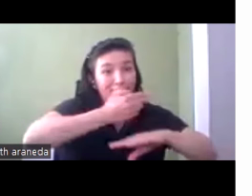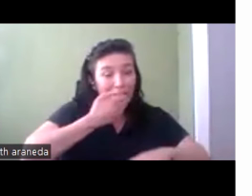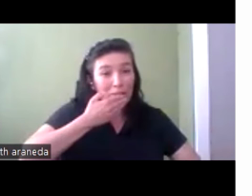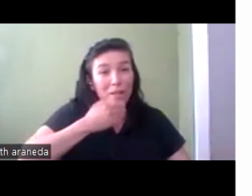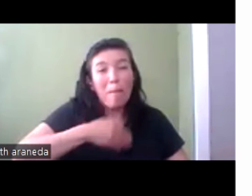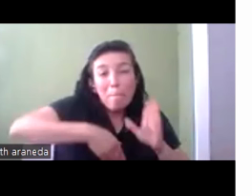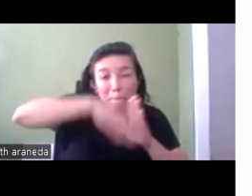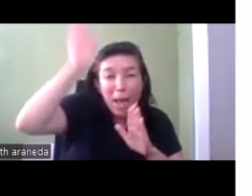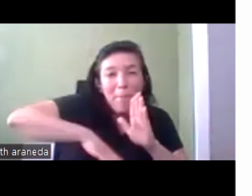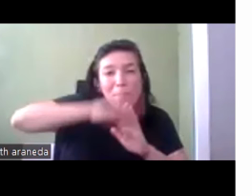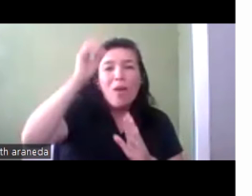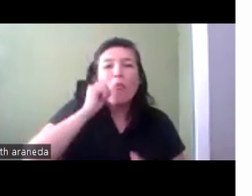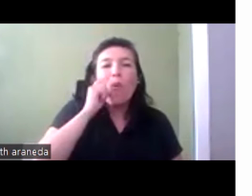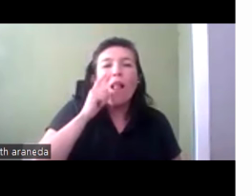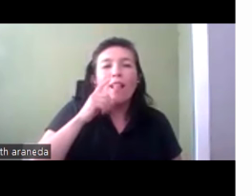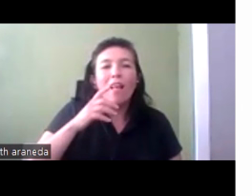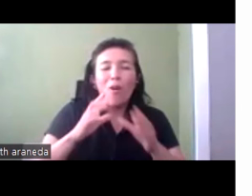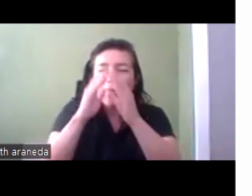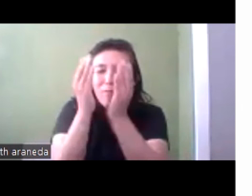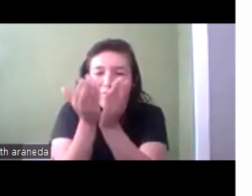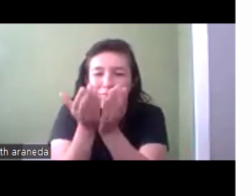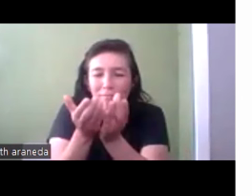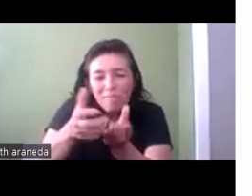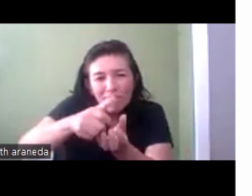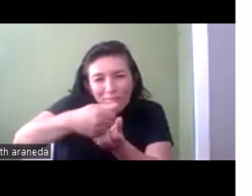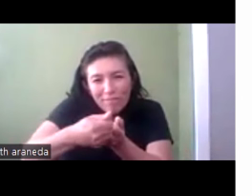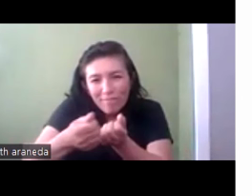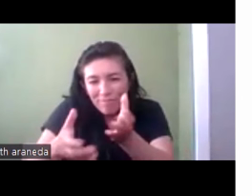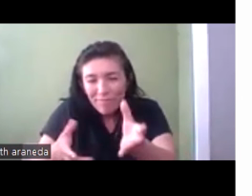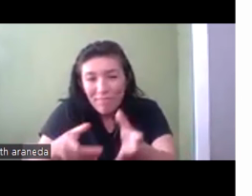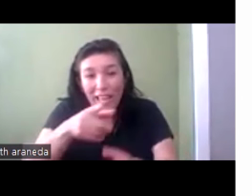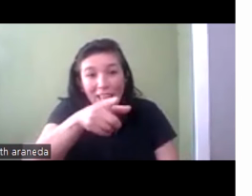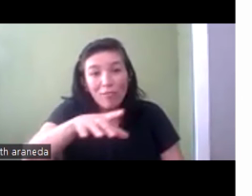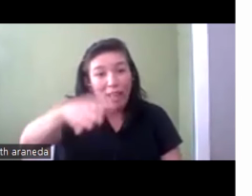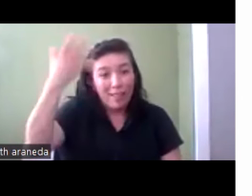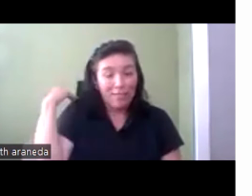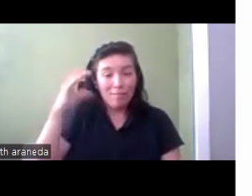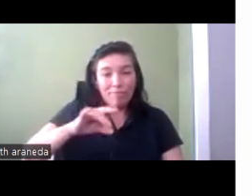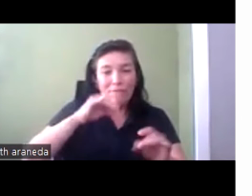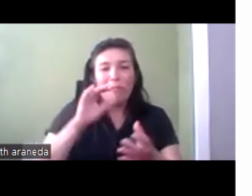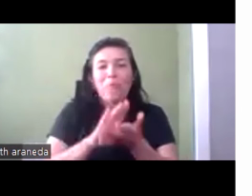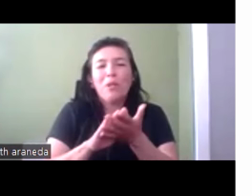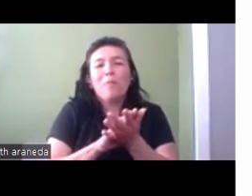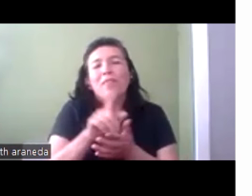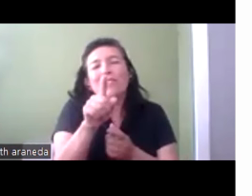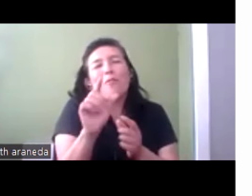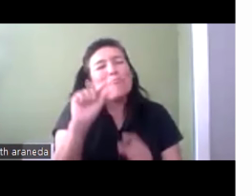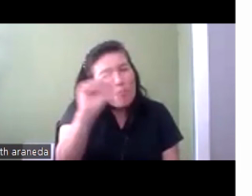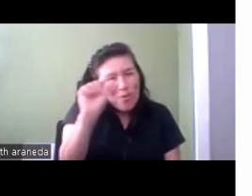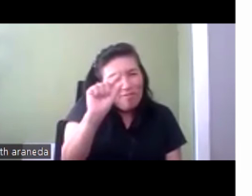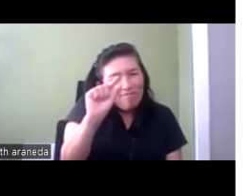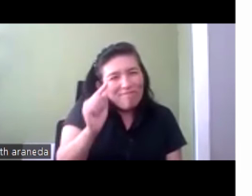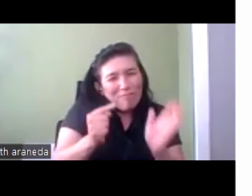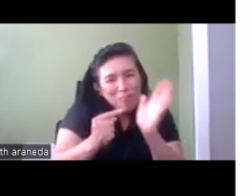frecuencia son estos fragmentos cerámicos que se pueden ver a la izquierda. Todos estos son encontrados por nosotros, que corresponde a una muestra pequeñísima de